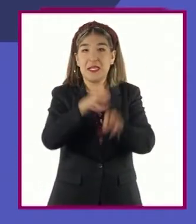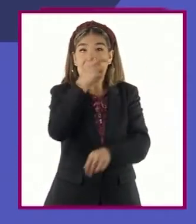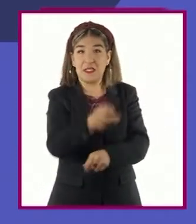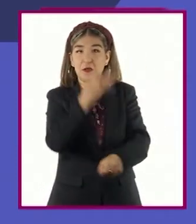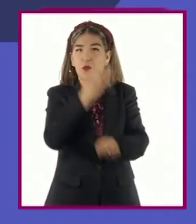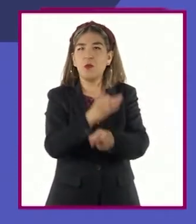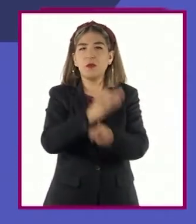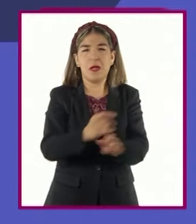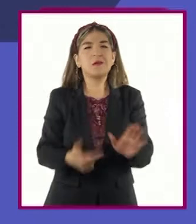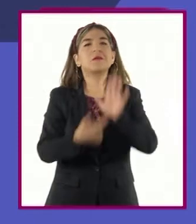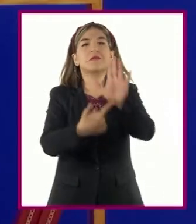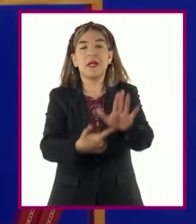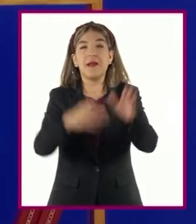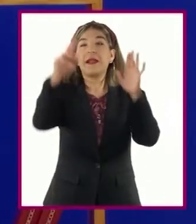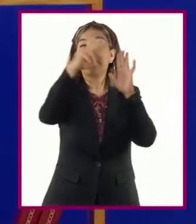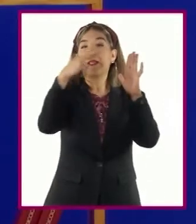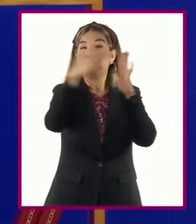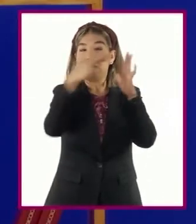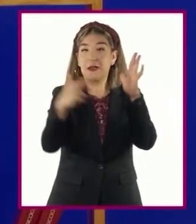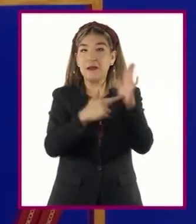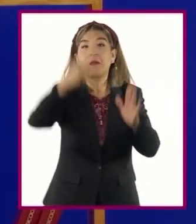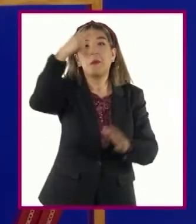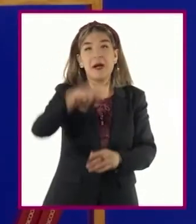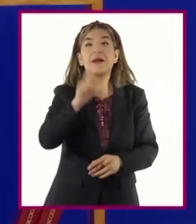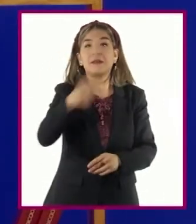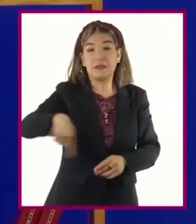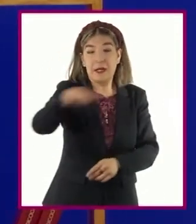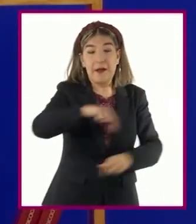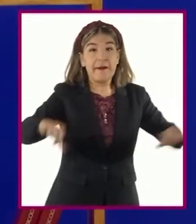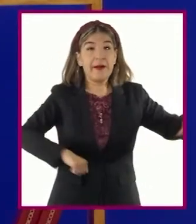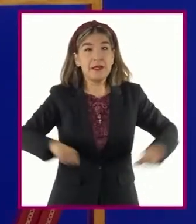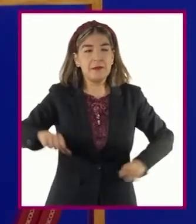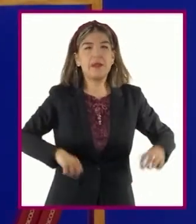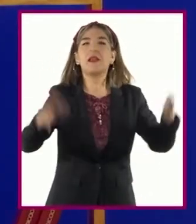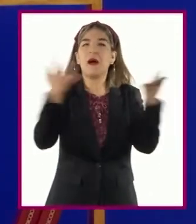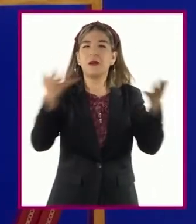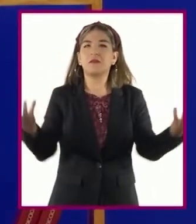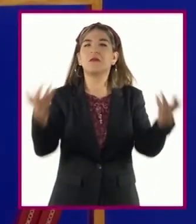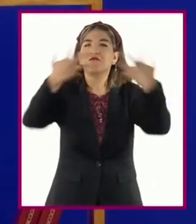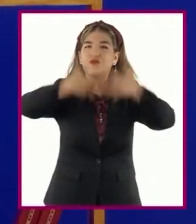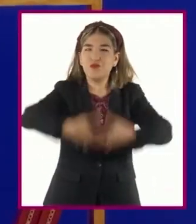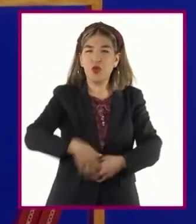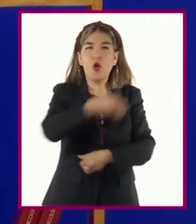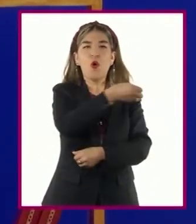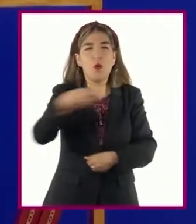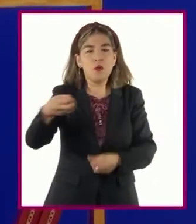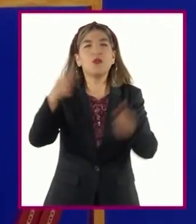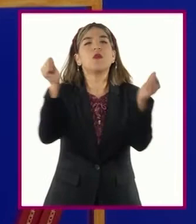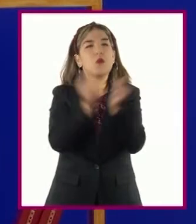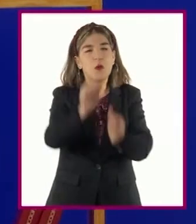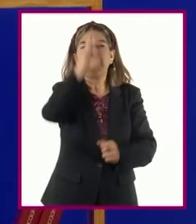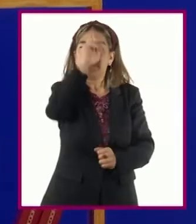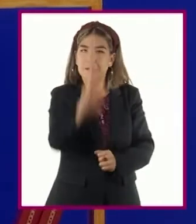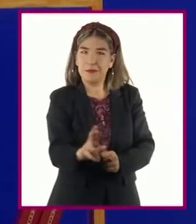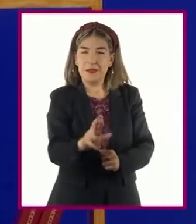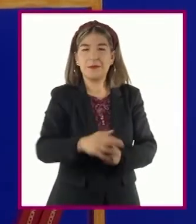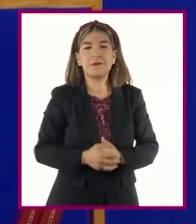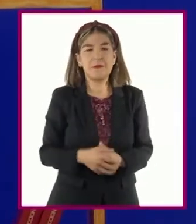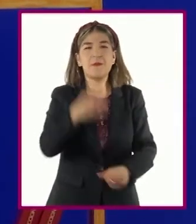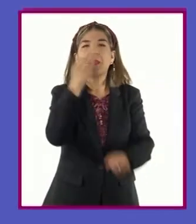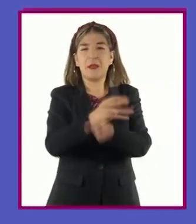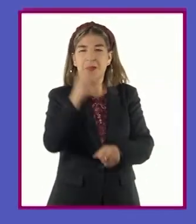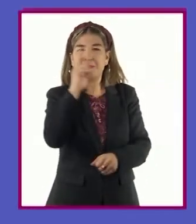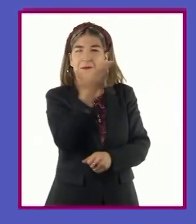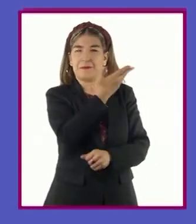se presentan las reglas para que el ejercicio se lleve con un orden y en un clima de respeto. Veamos